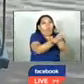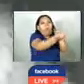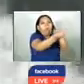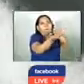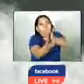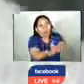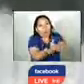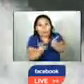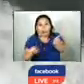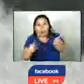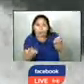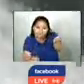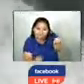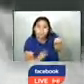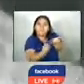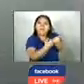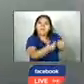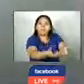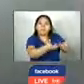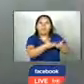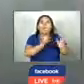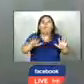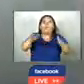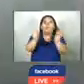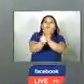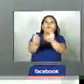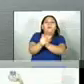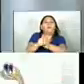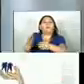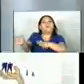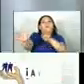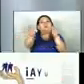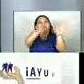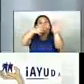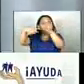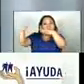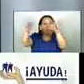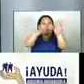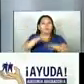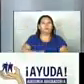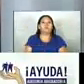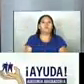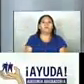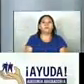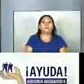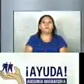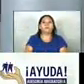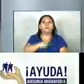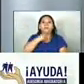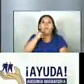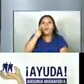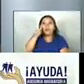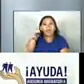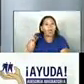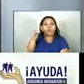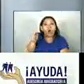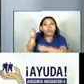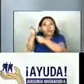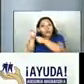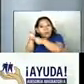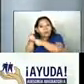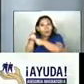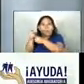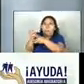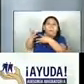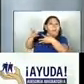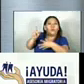las consecuencias de las fuertes ráfagas de viento. No se vaya a soltar, no se vaya a soltar, que aquí lo vamos a llevar despacio, no se vaya a